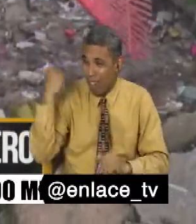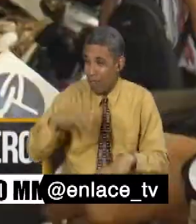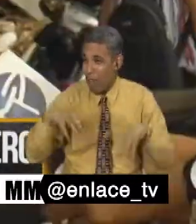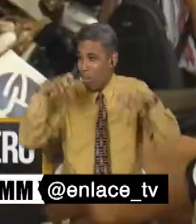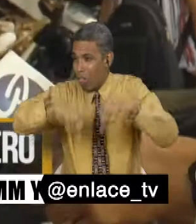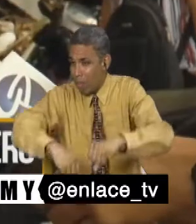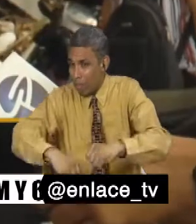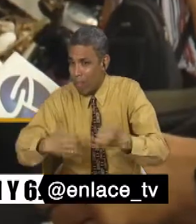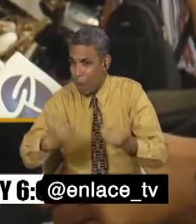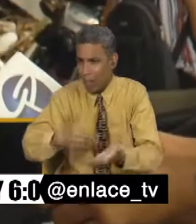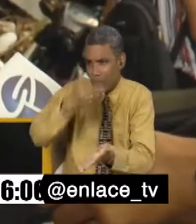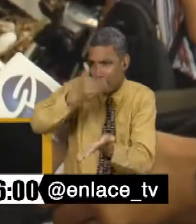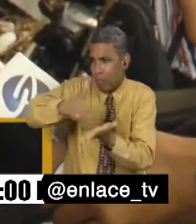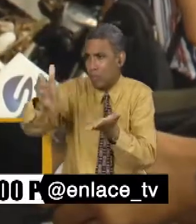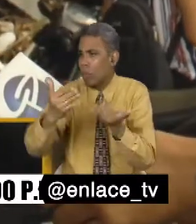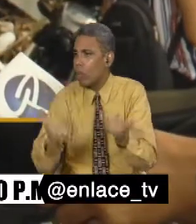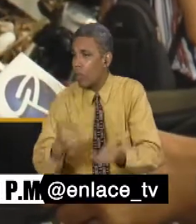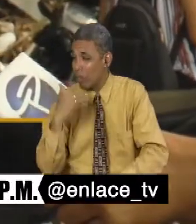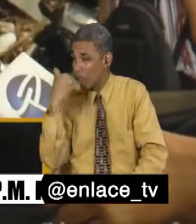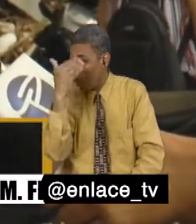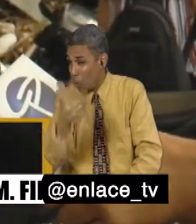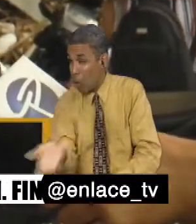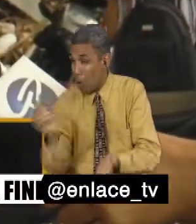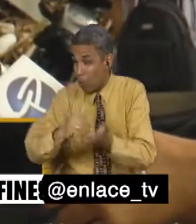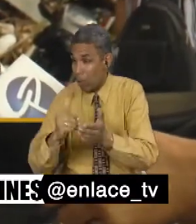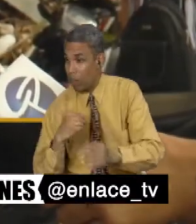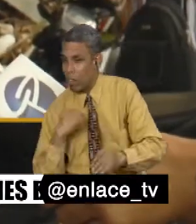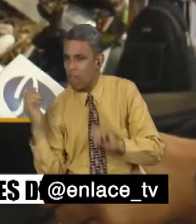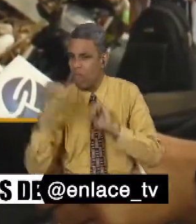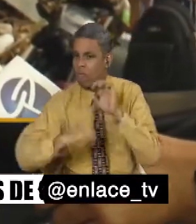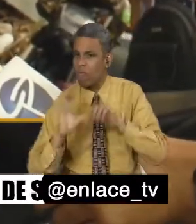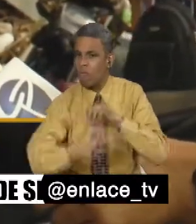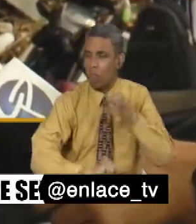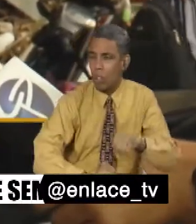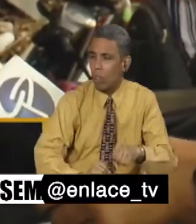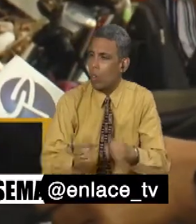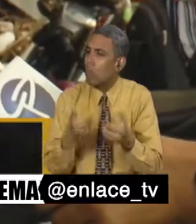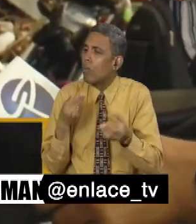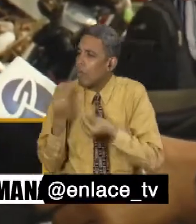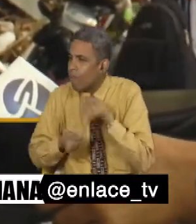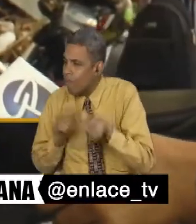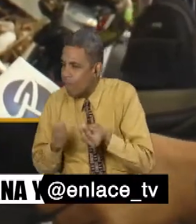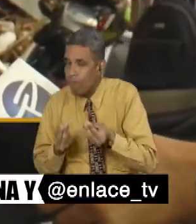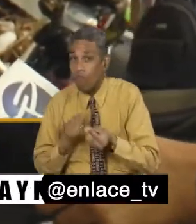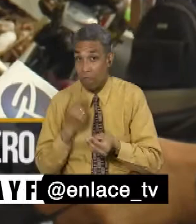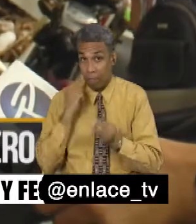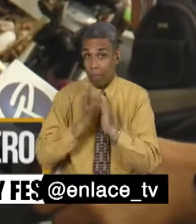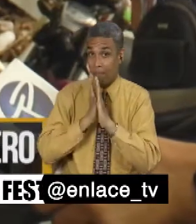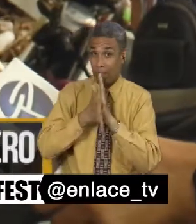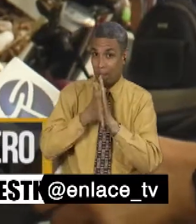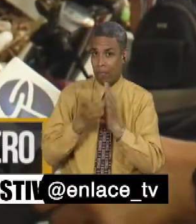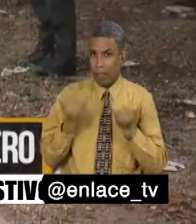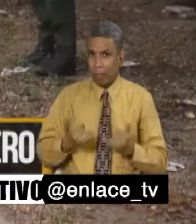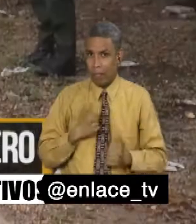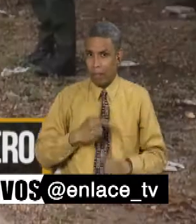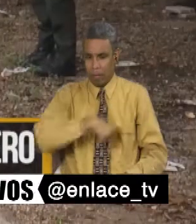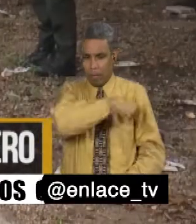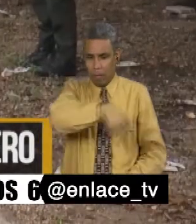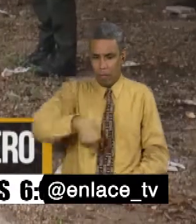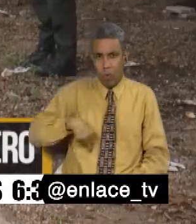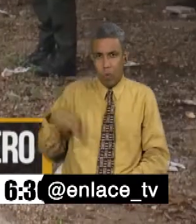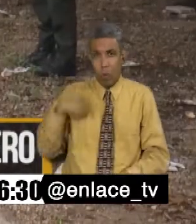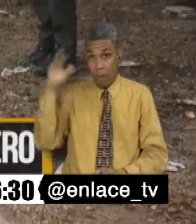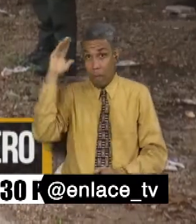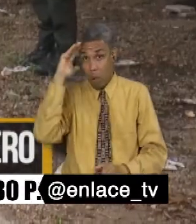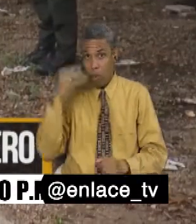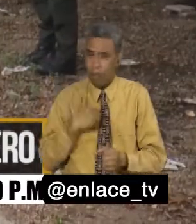La Policía Nacional y el Ejército, de hecho, hemos generado un compromiso y vamos a trabajar unidos por el habitante de la calle. Sí, la